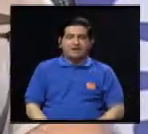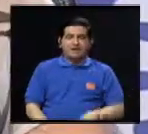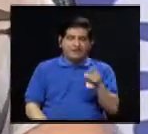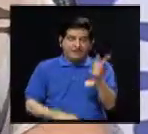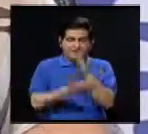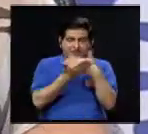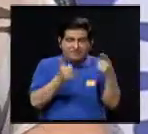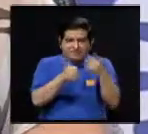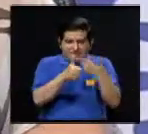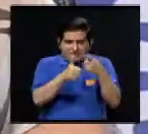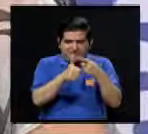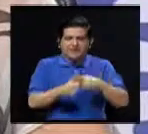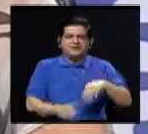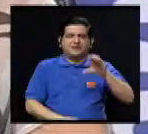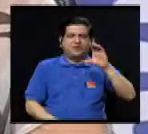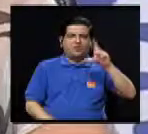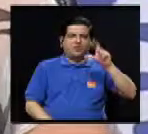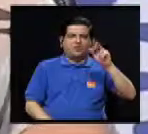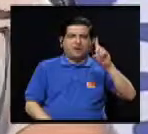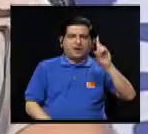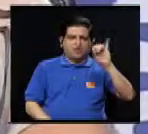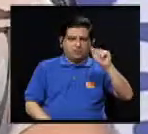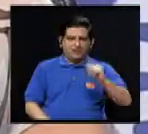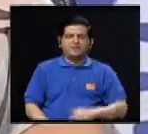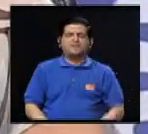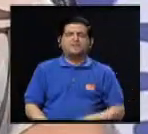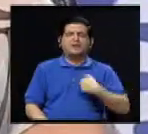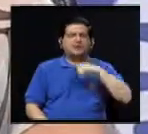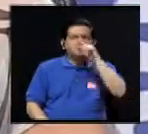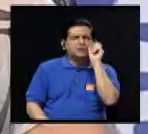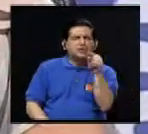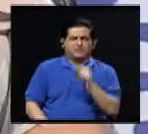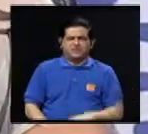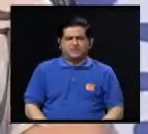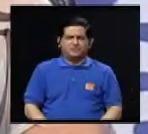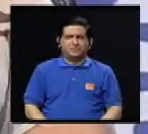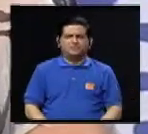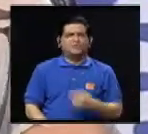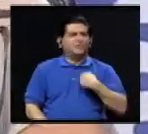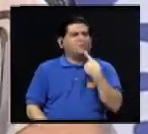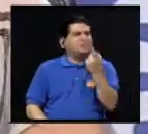Esperanza. Daniela, ¿cómo hace uno para